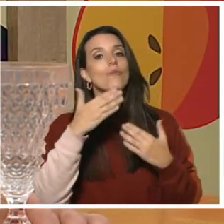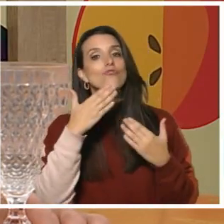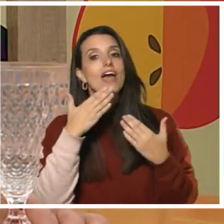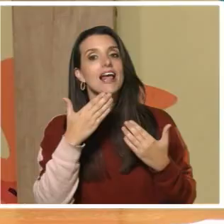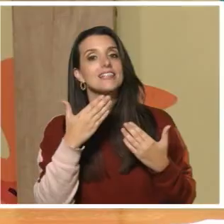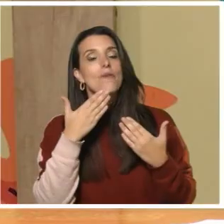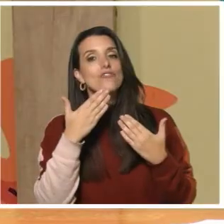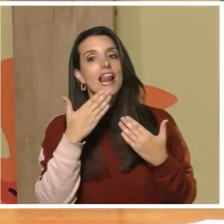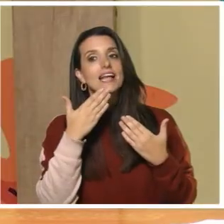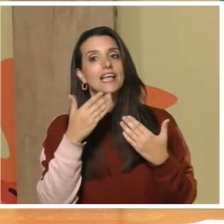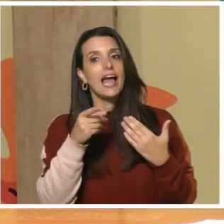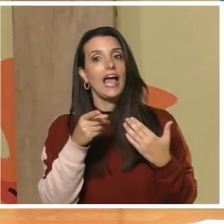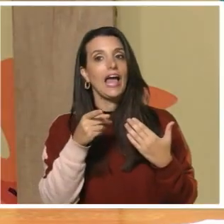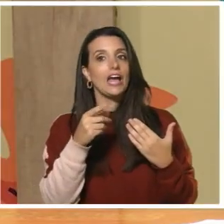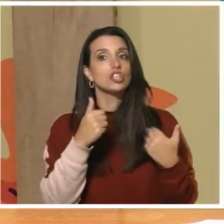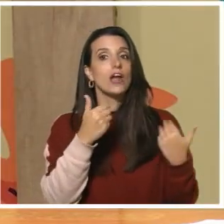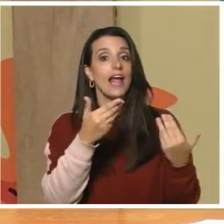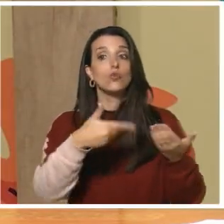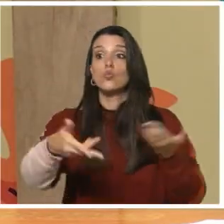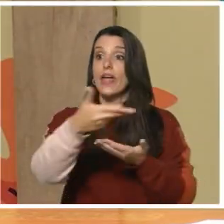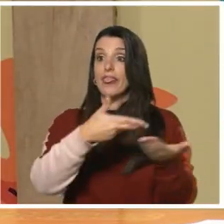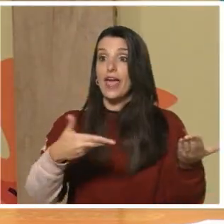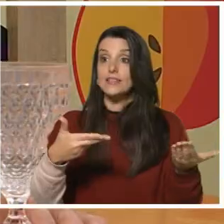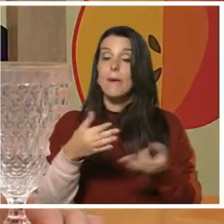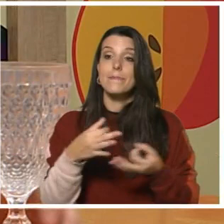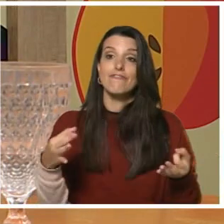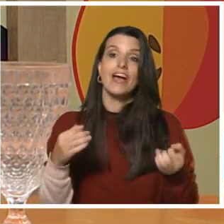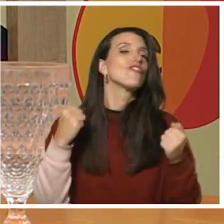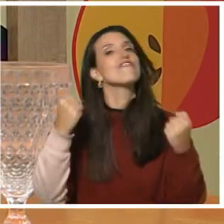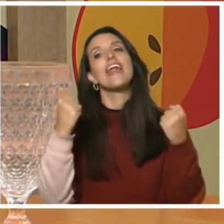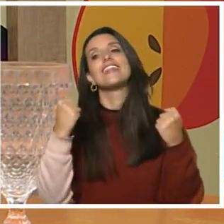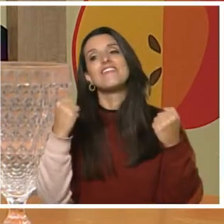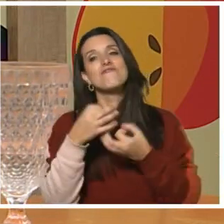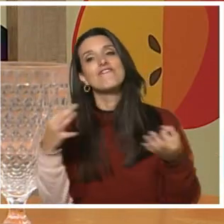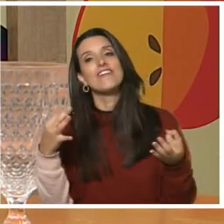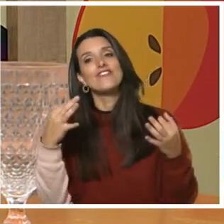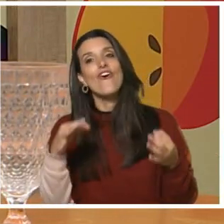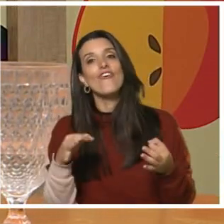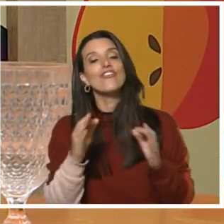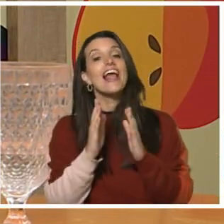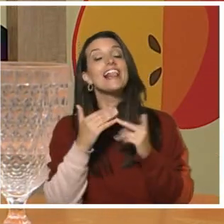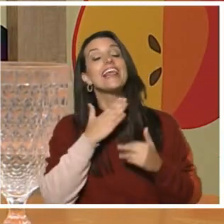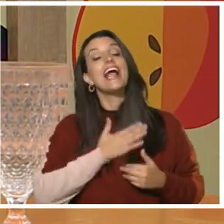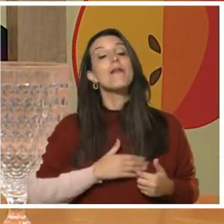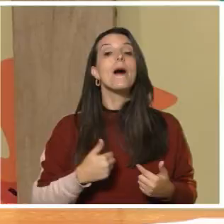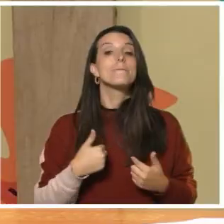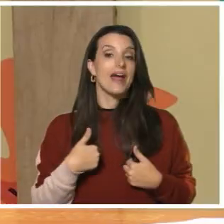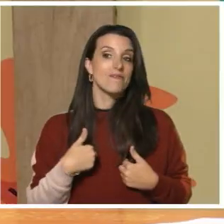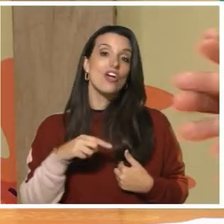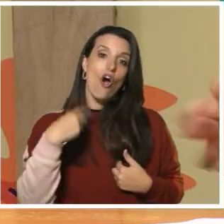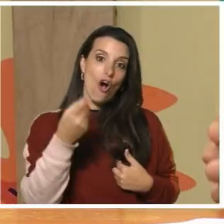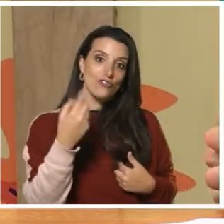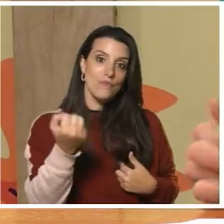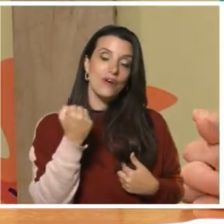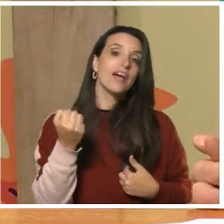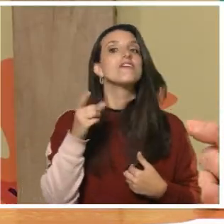gracias por tu presencia. No, al contrario. Estos regalitos se los reparten entre ustedes. ¡Yujú! El de calma, déjamelo para mí. Y otra cosita que me